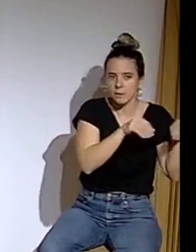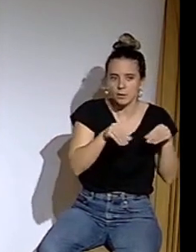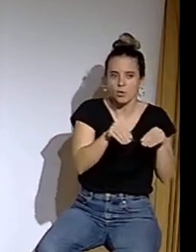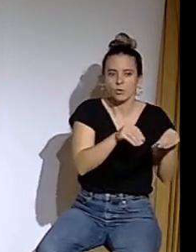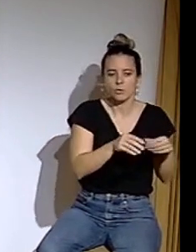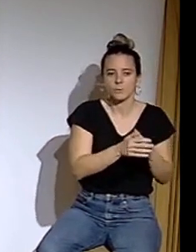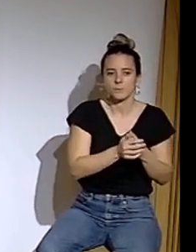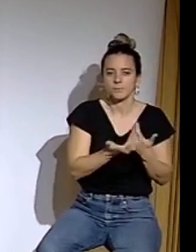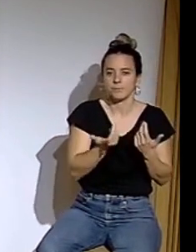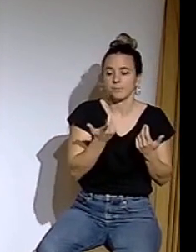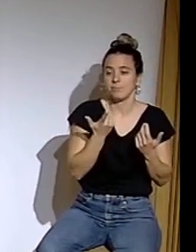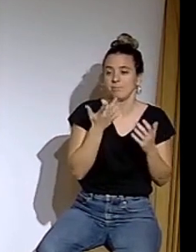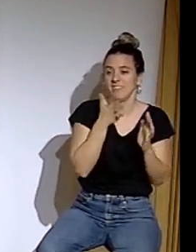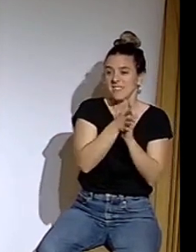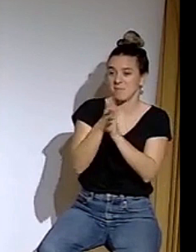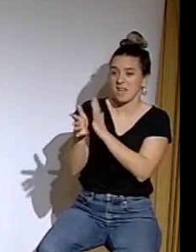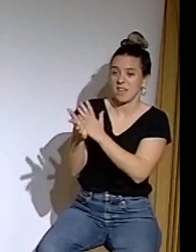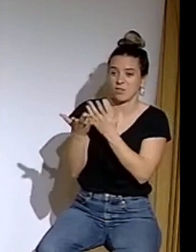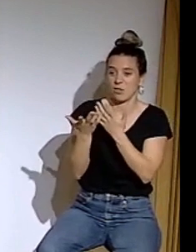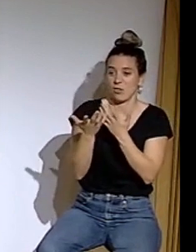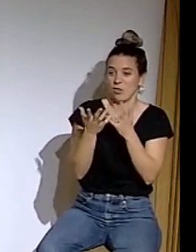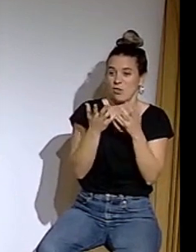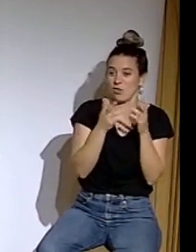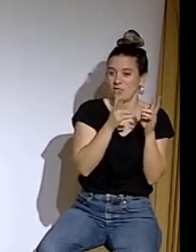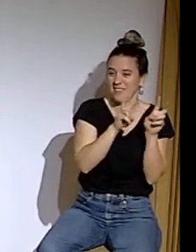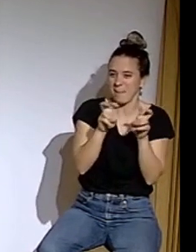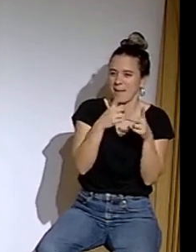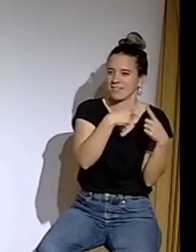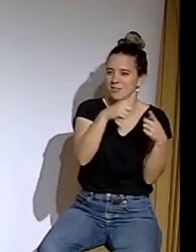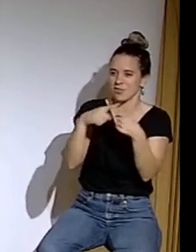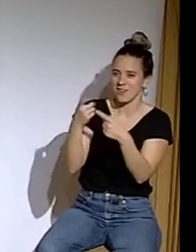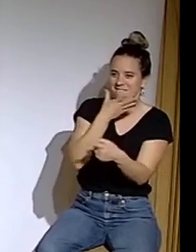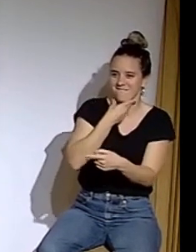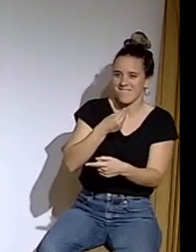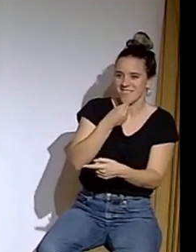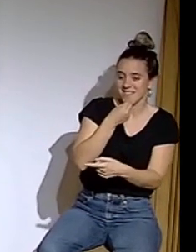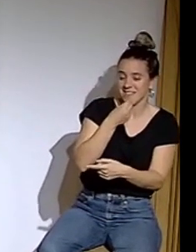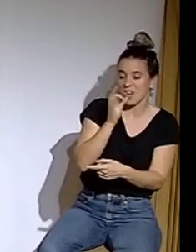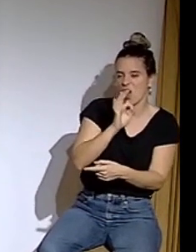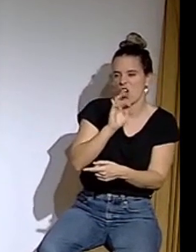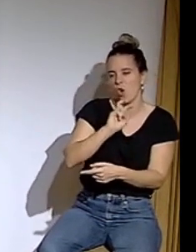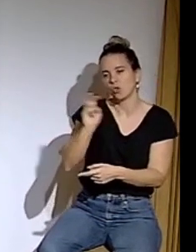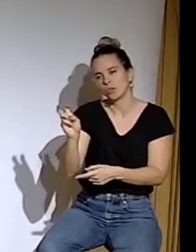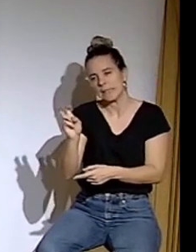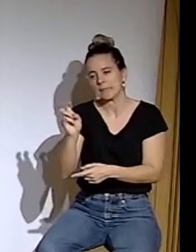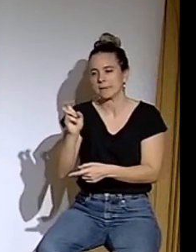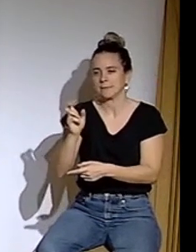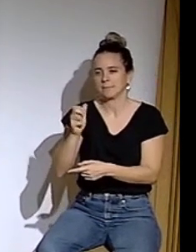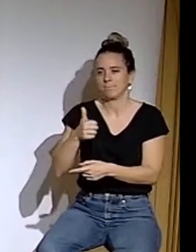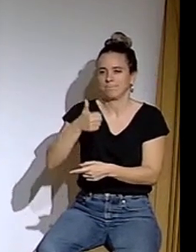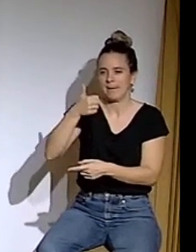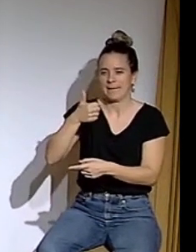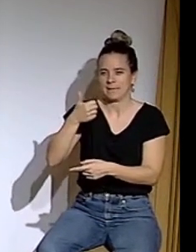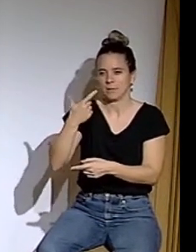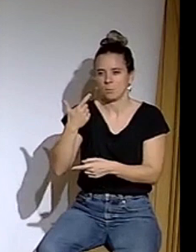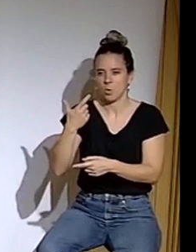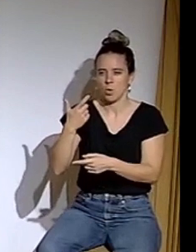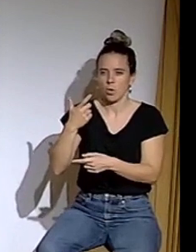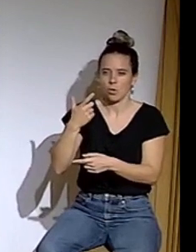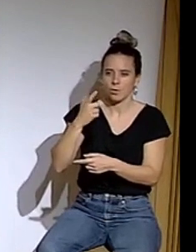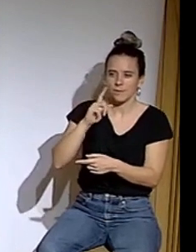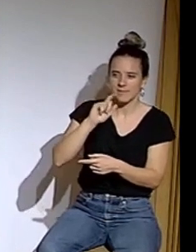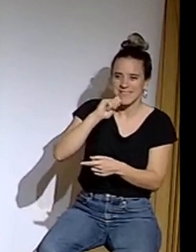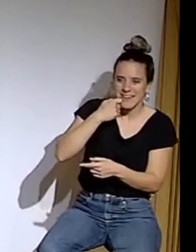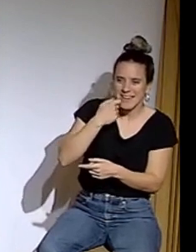cosas hermosas con las que nos íbamos a encontrar y cosas no tan hermosas y secretos de familias y culpas de no ir culpas porque